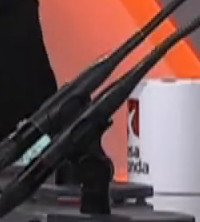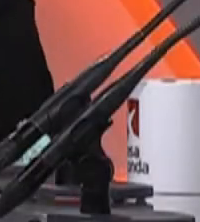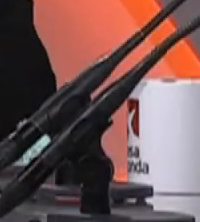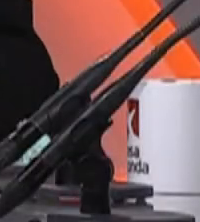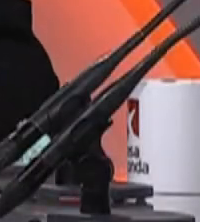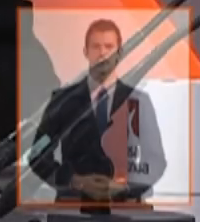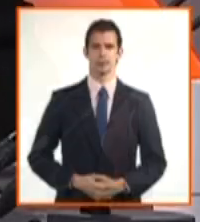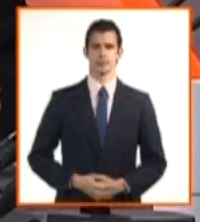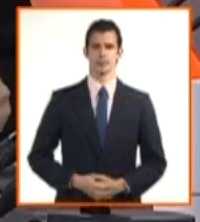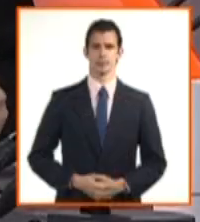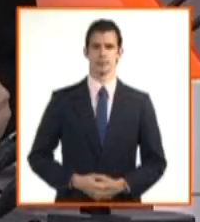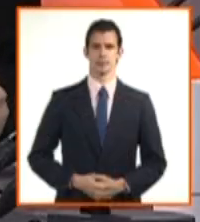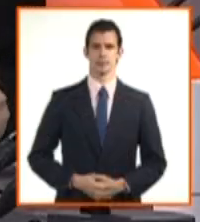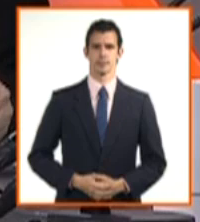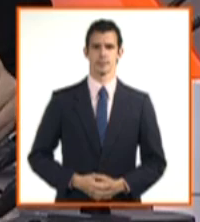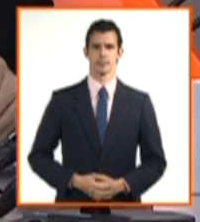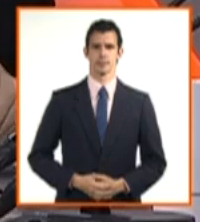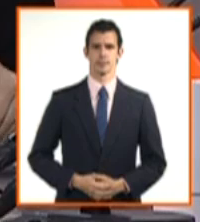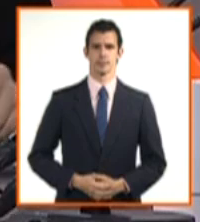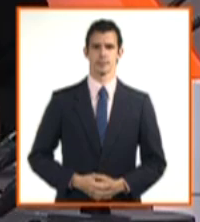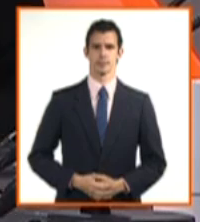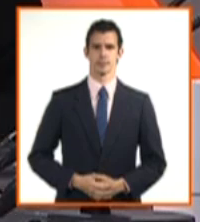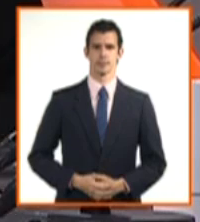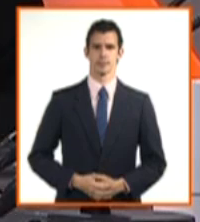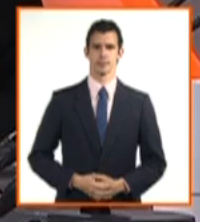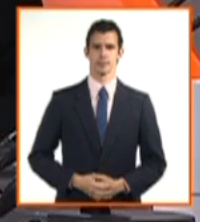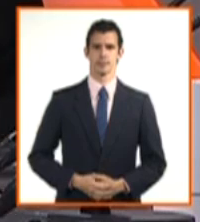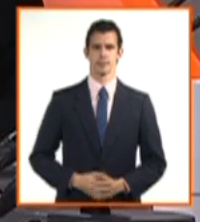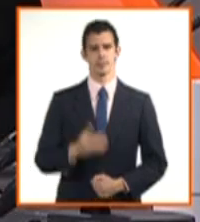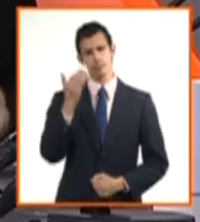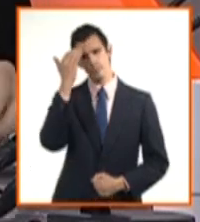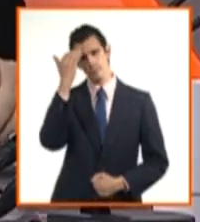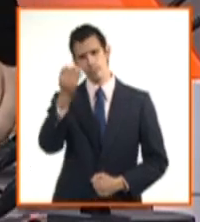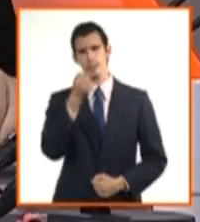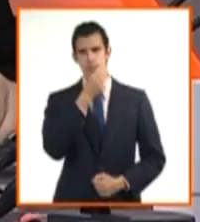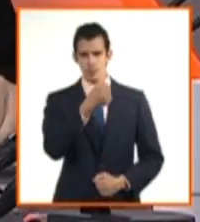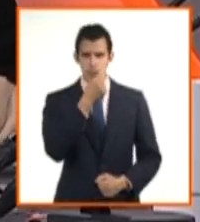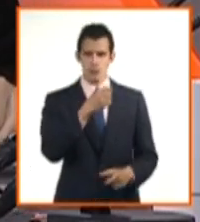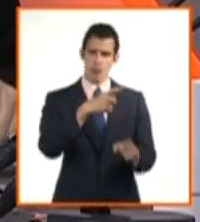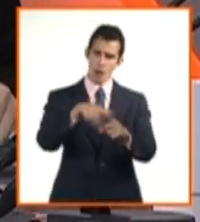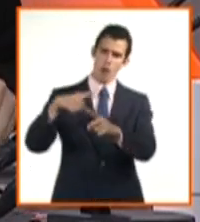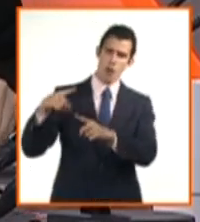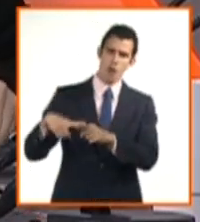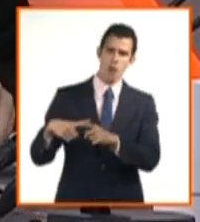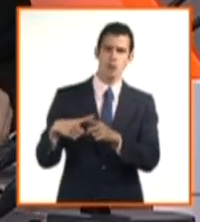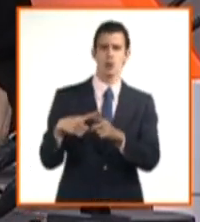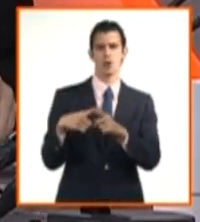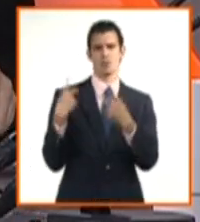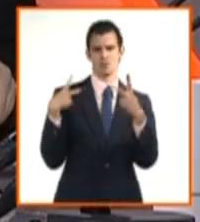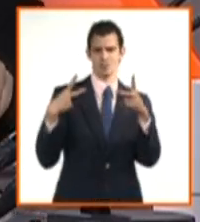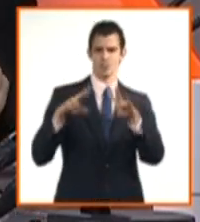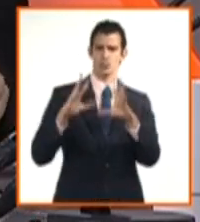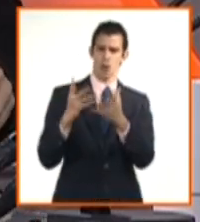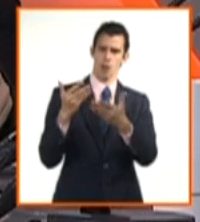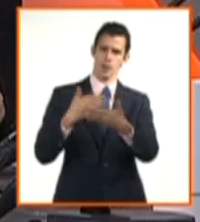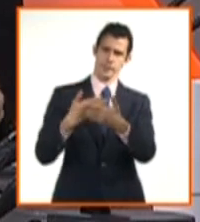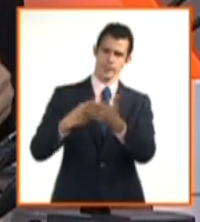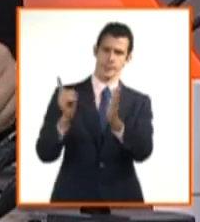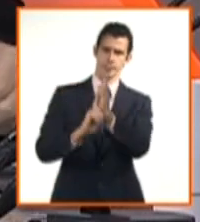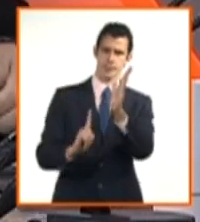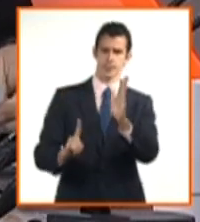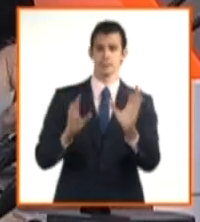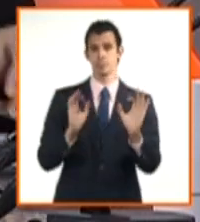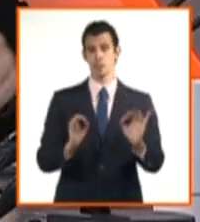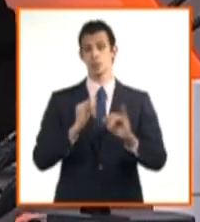pero gracias a bernardo y a los compañeros de la unión eléctrica por esta información como se decía bueno la habana de los territorios